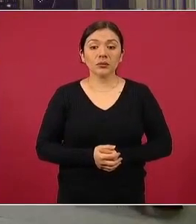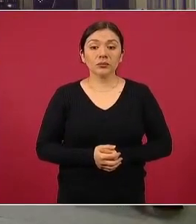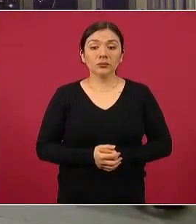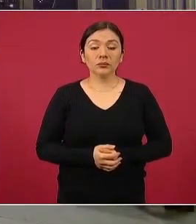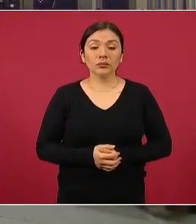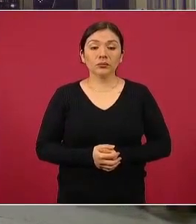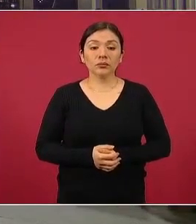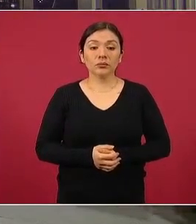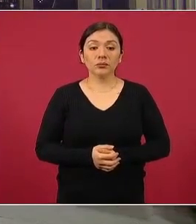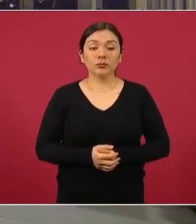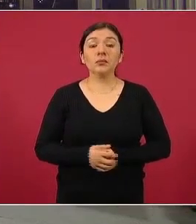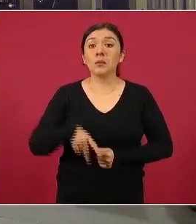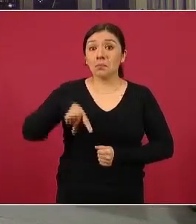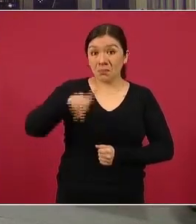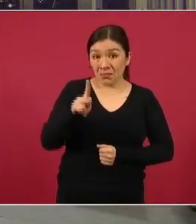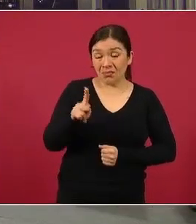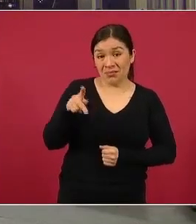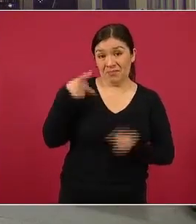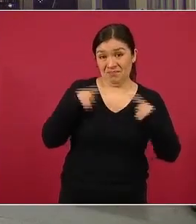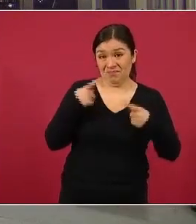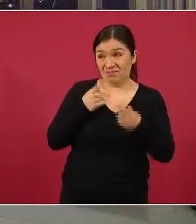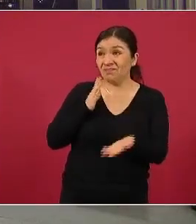actúan de conformidad